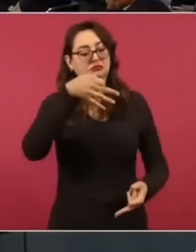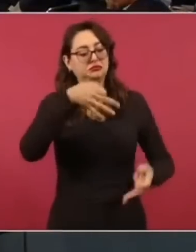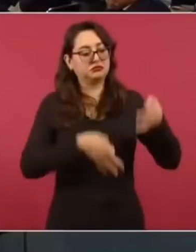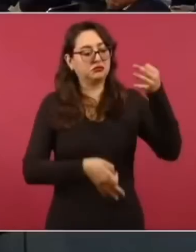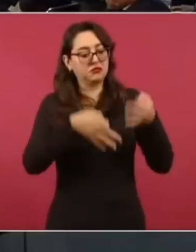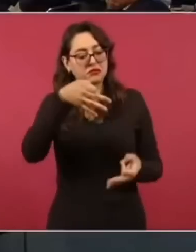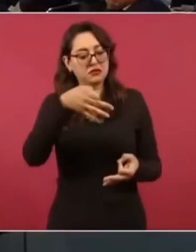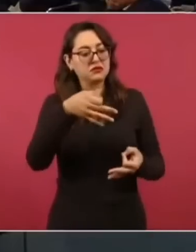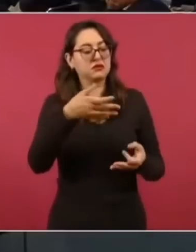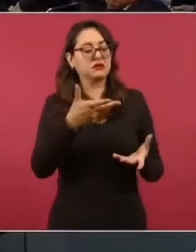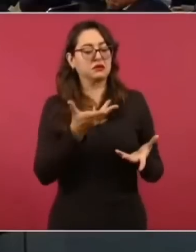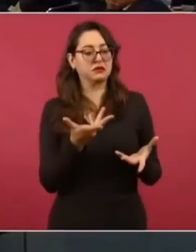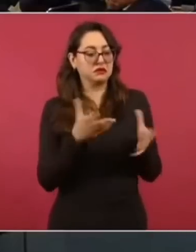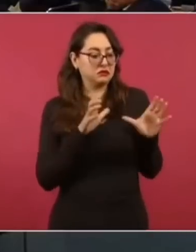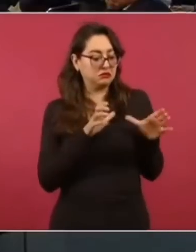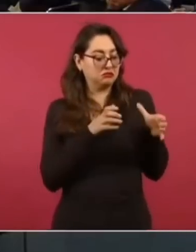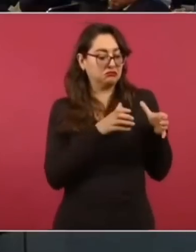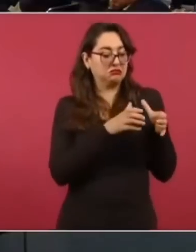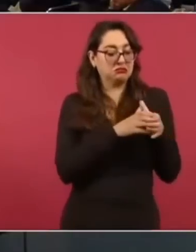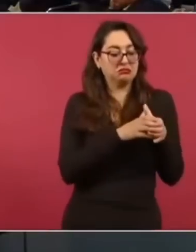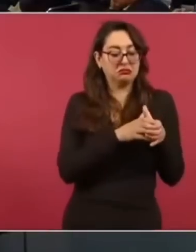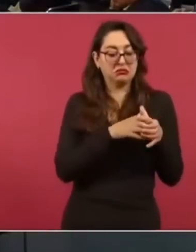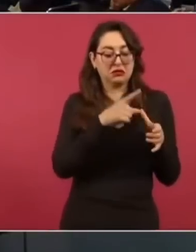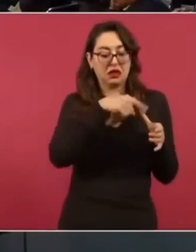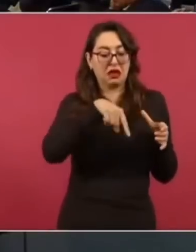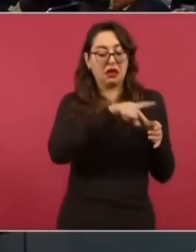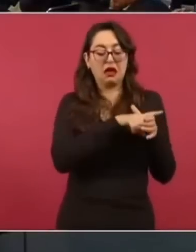oligarcas, pues va a ser un pelele,